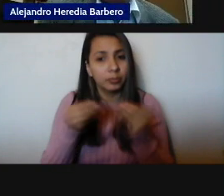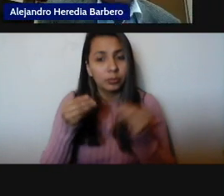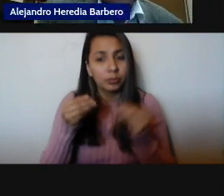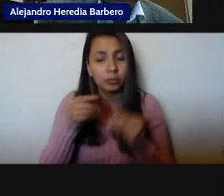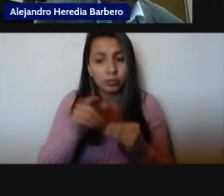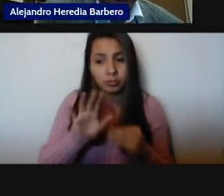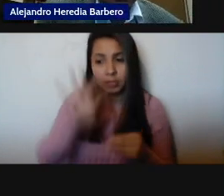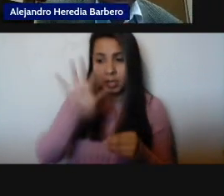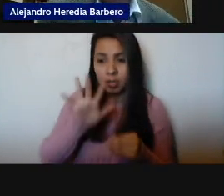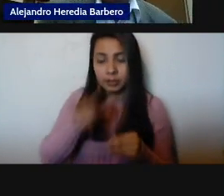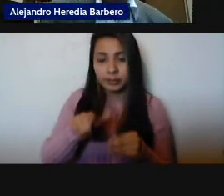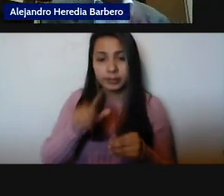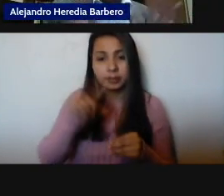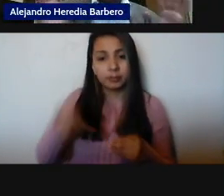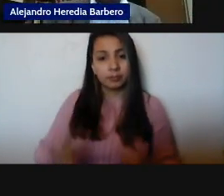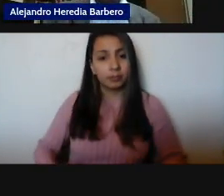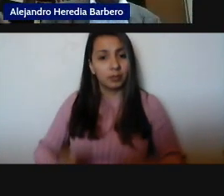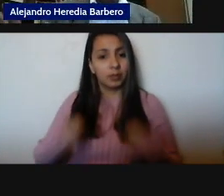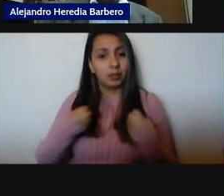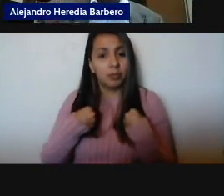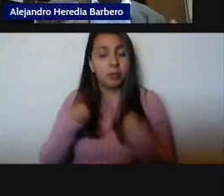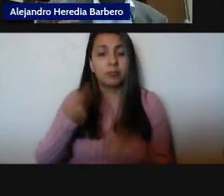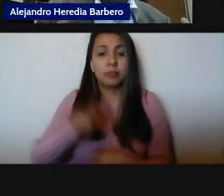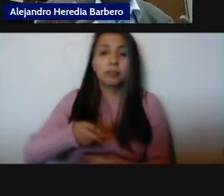como los compuestos que tenemos en los sistemas vivos, pero